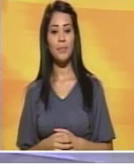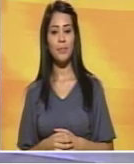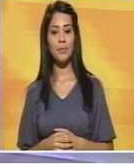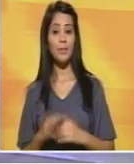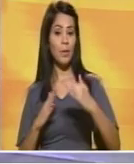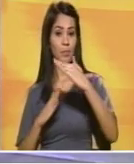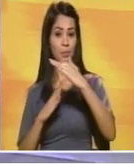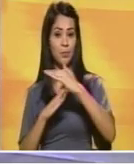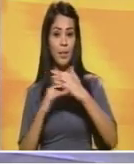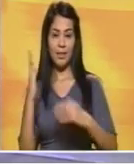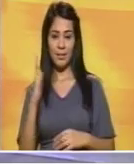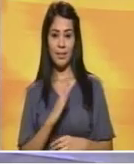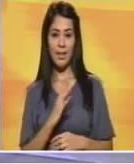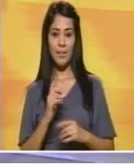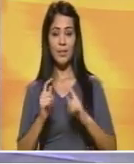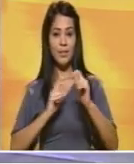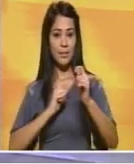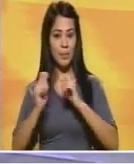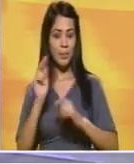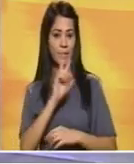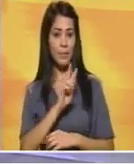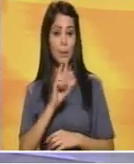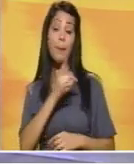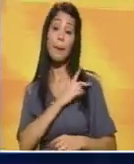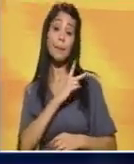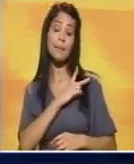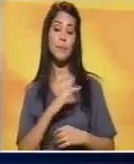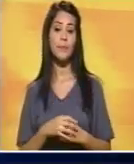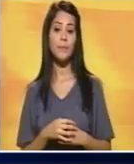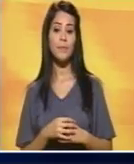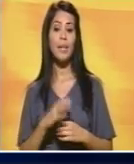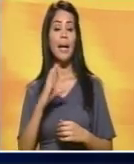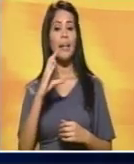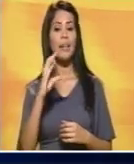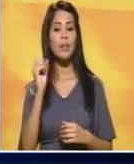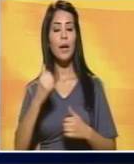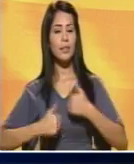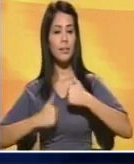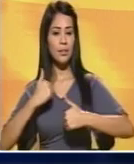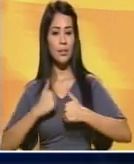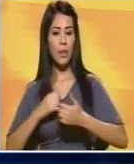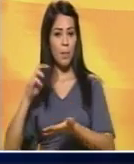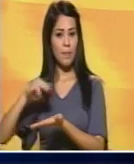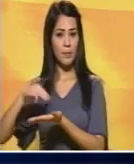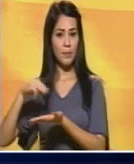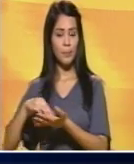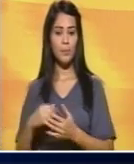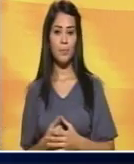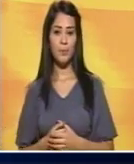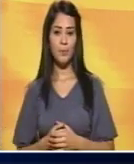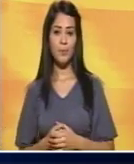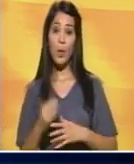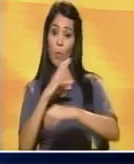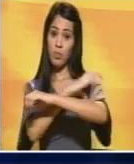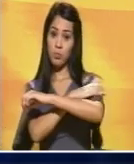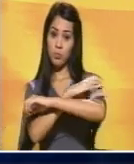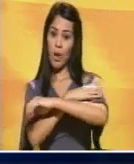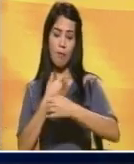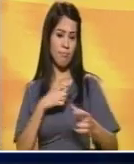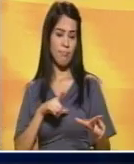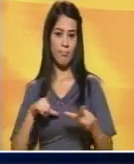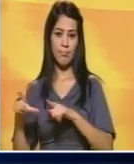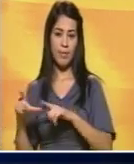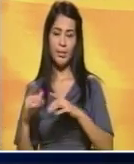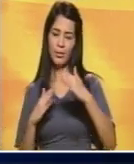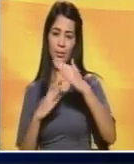una pausa. Al regreso en entrevista a Venevisión nos acompaña Carlos Ocariz, candidato a la gobernación del estado Miranda por la Unidad. Ya está listo.